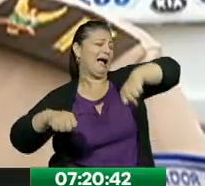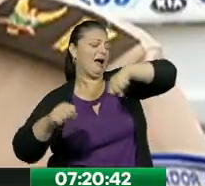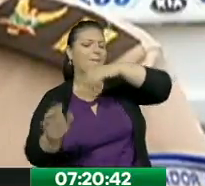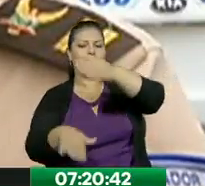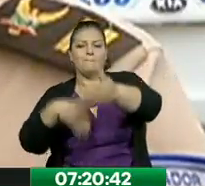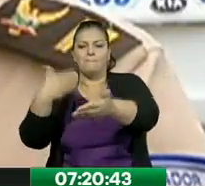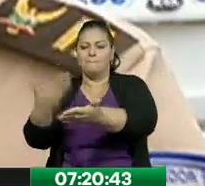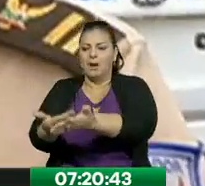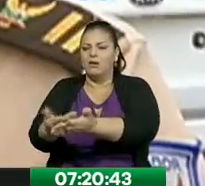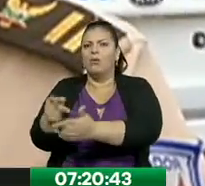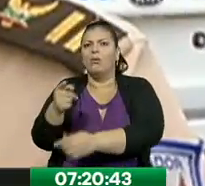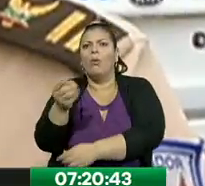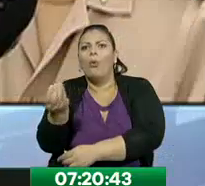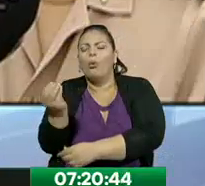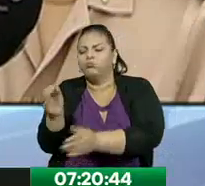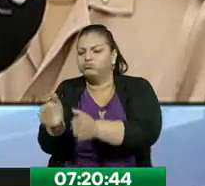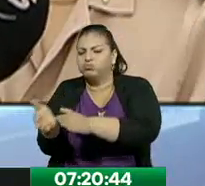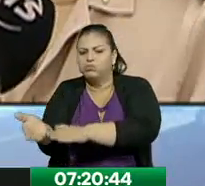que pasaban por este punto,